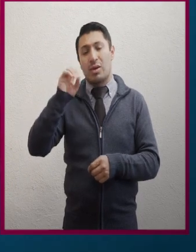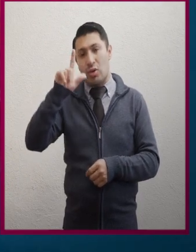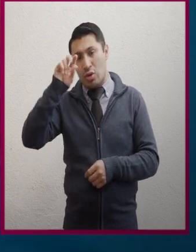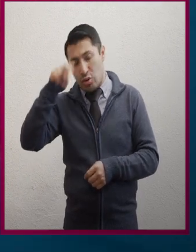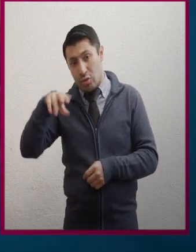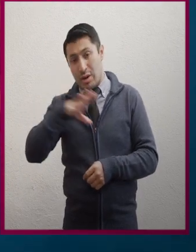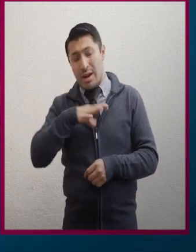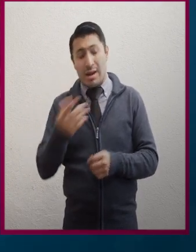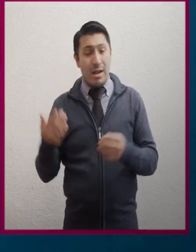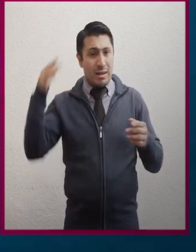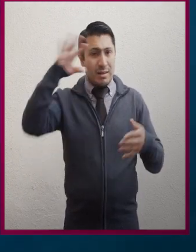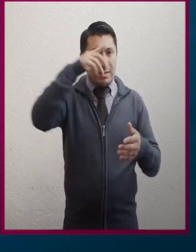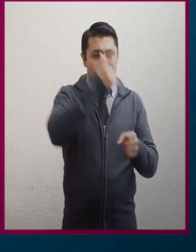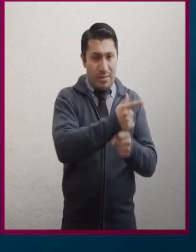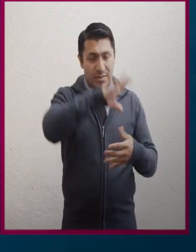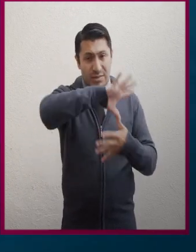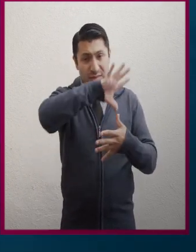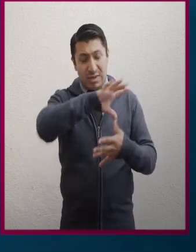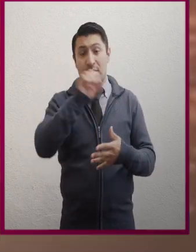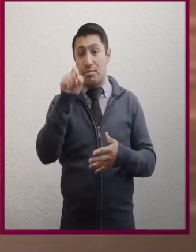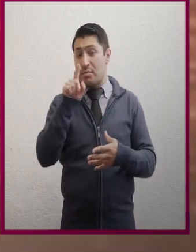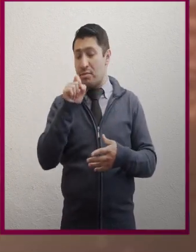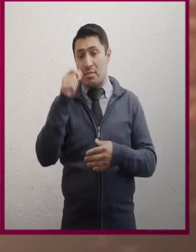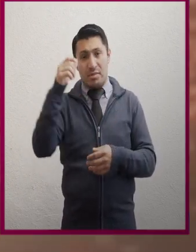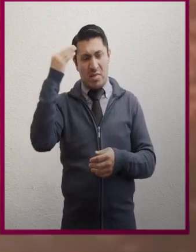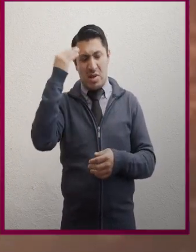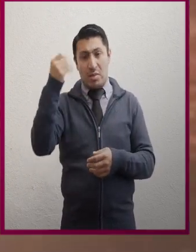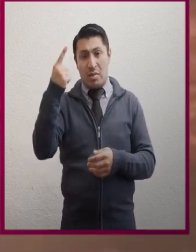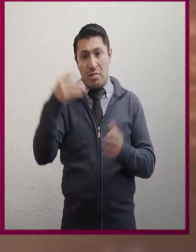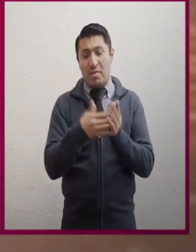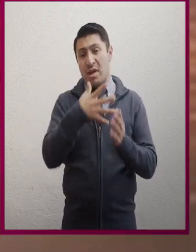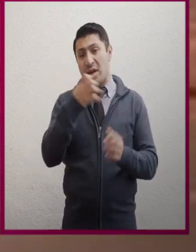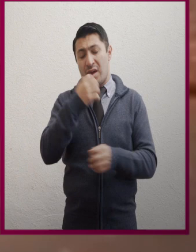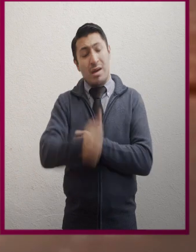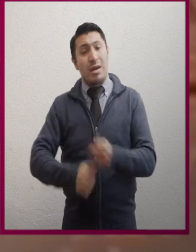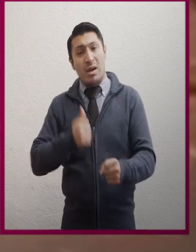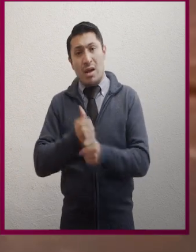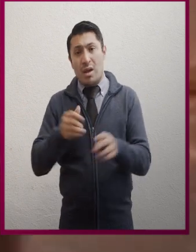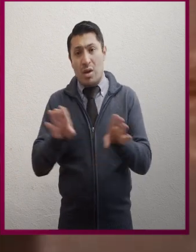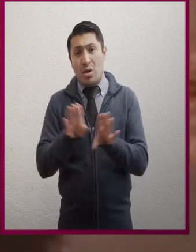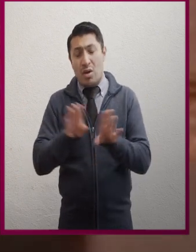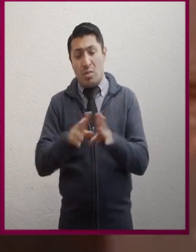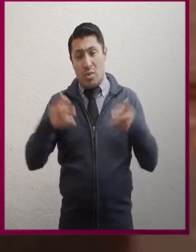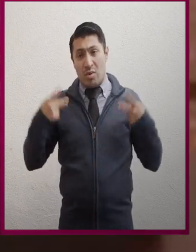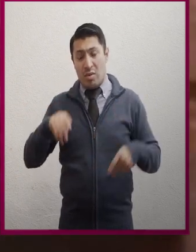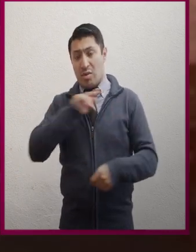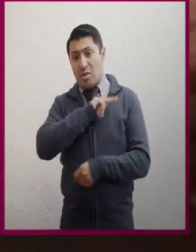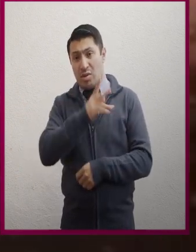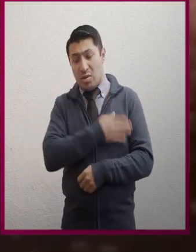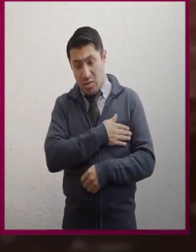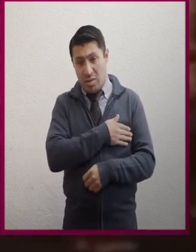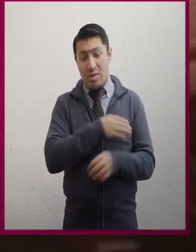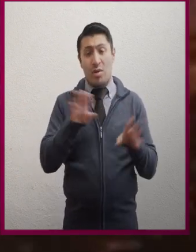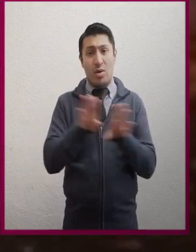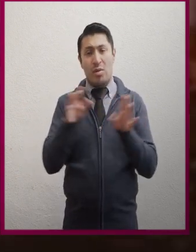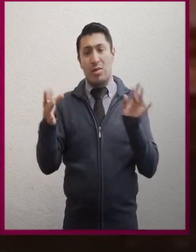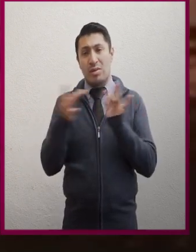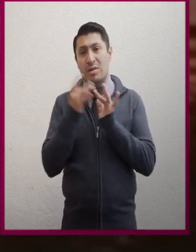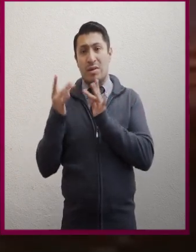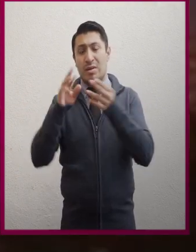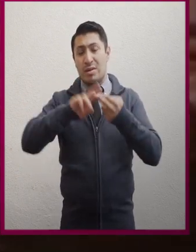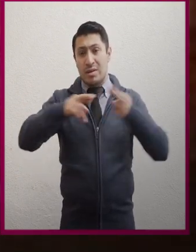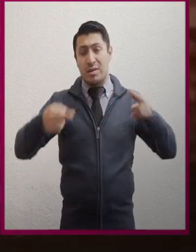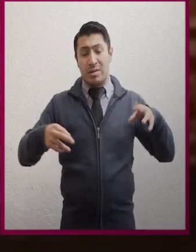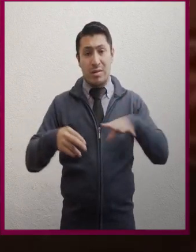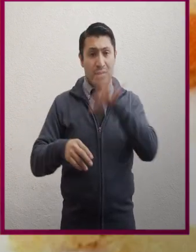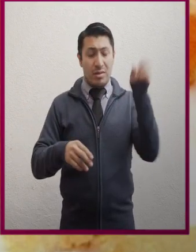del Caribe. En aquella misma época, hacia el año 1500, los españoles incrementaron sus relaciones comerciales con el norte